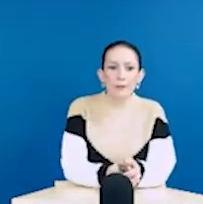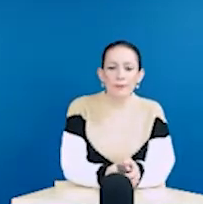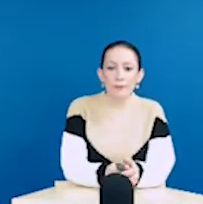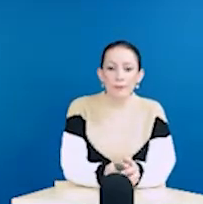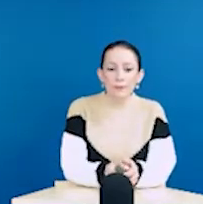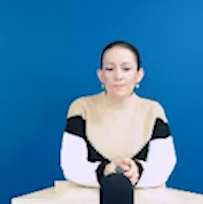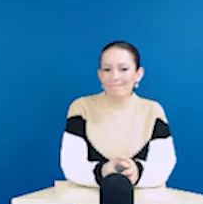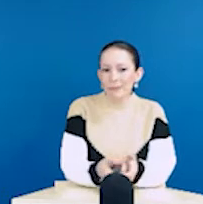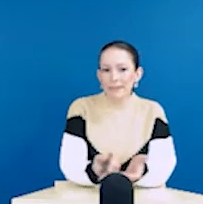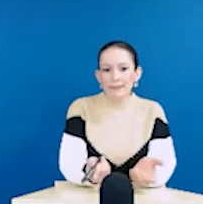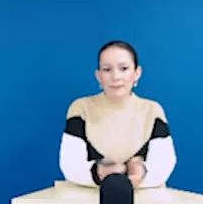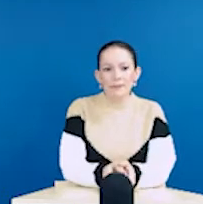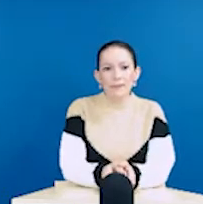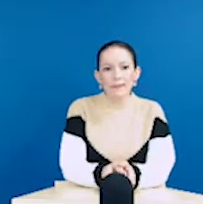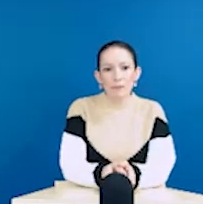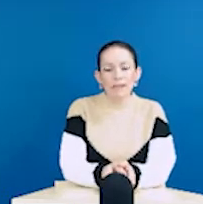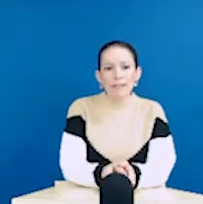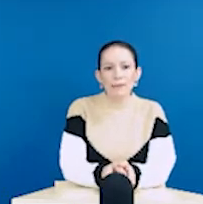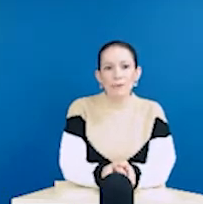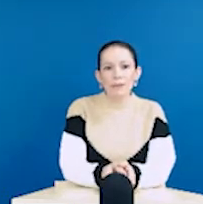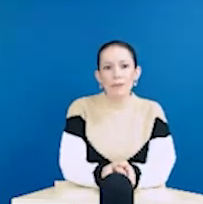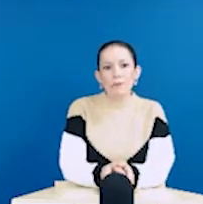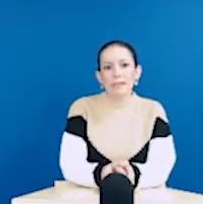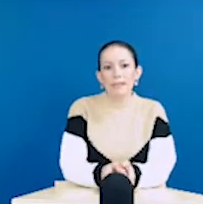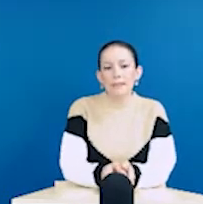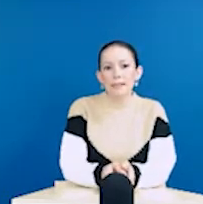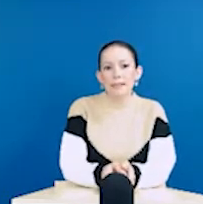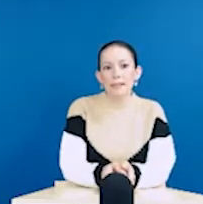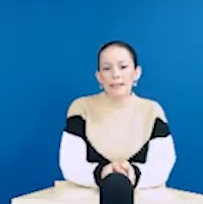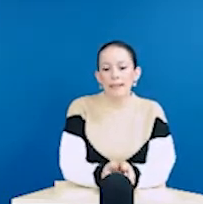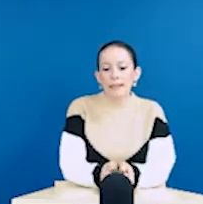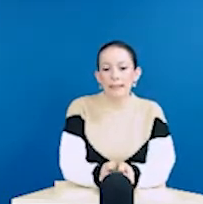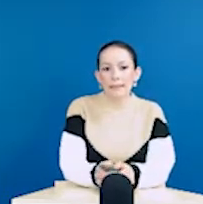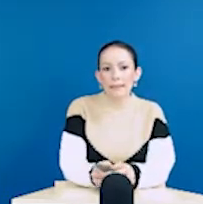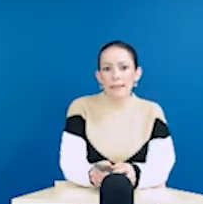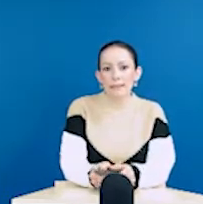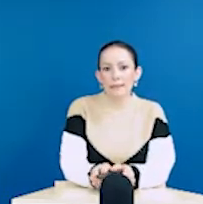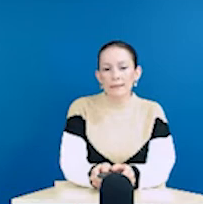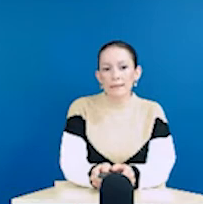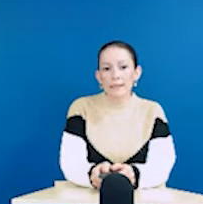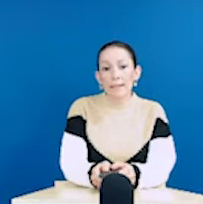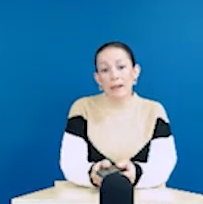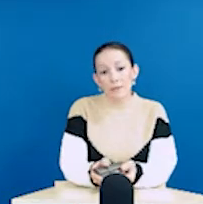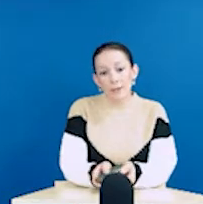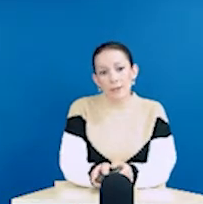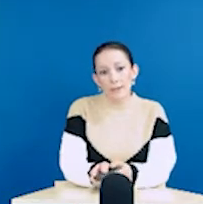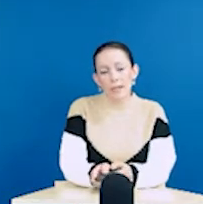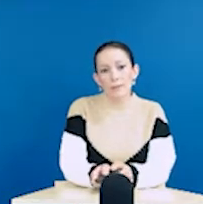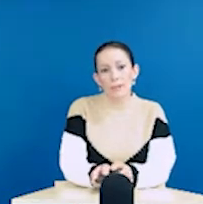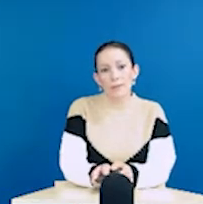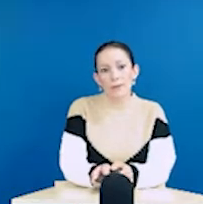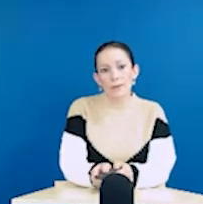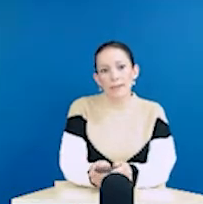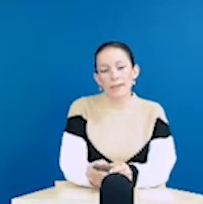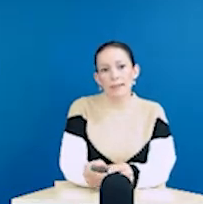Globocan también pues, según la literatura, nos dice que el cáncer más que afecta